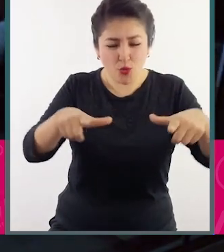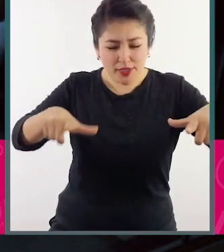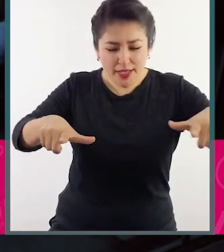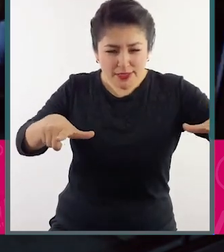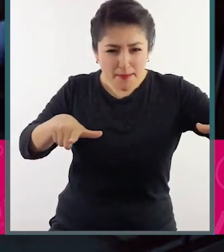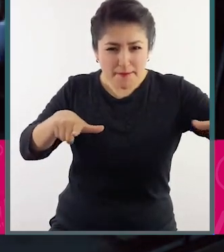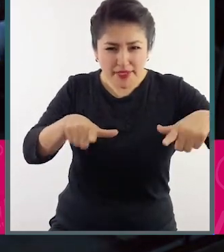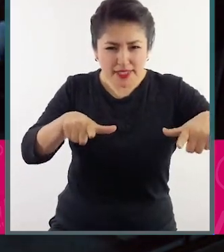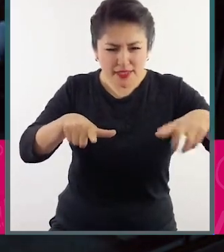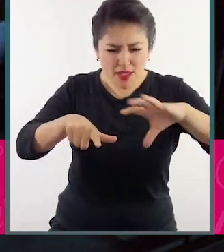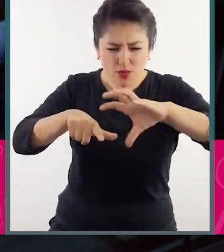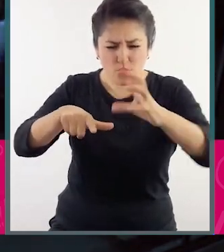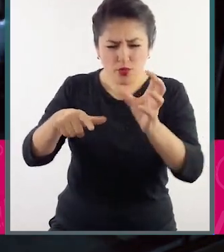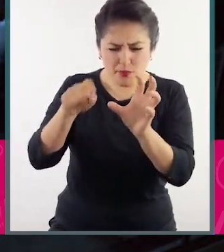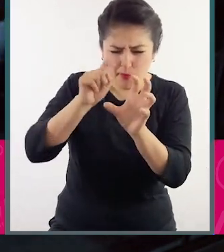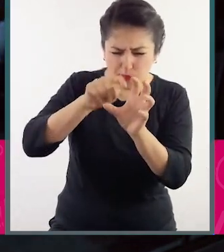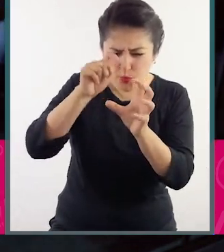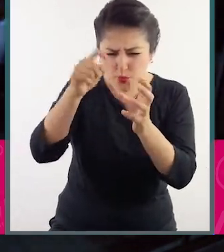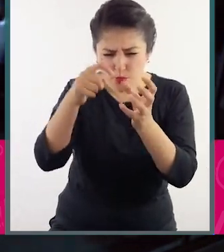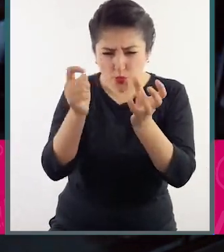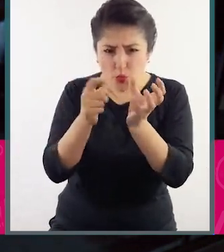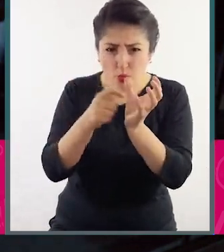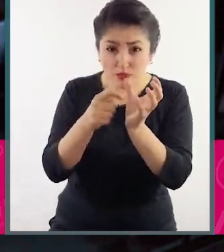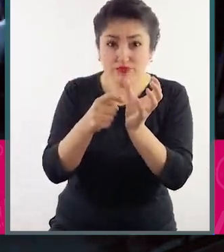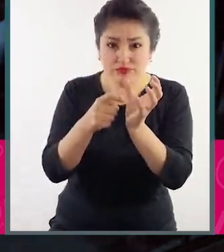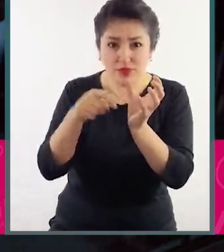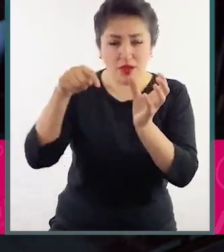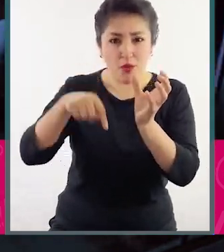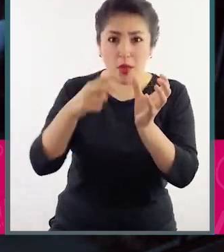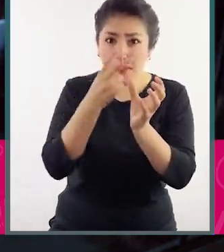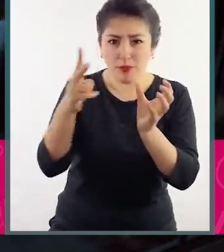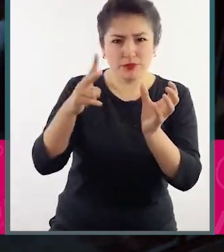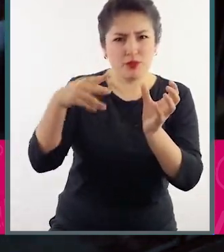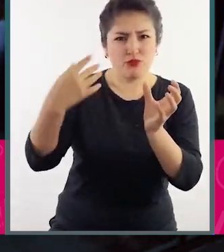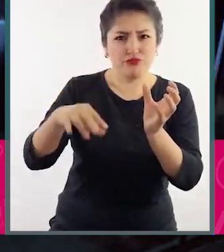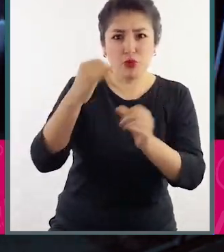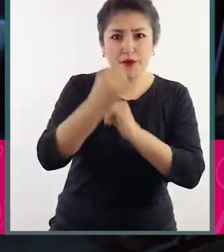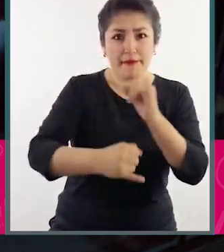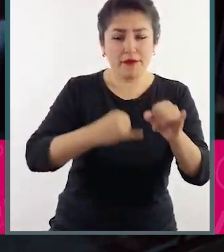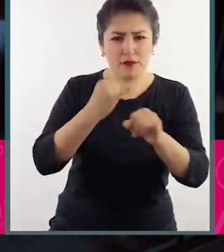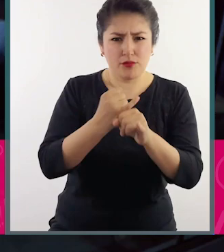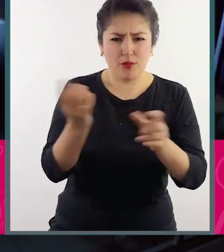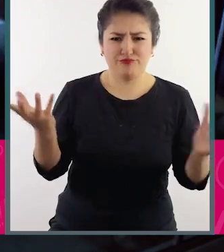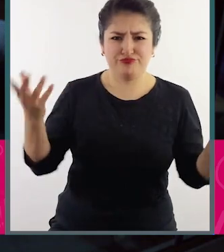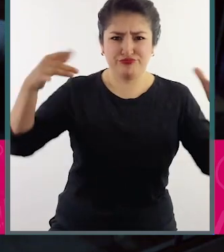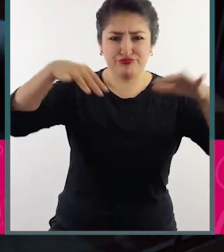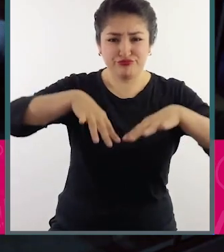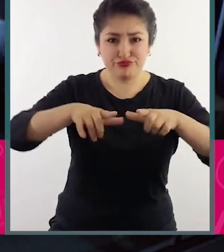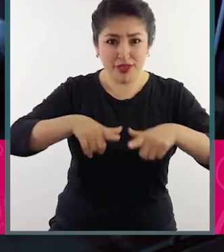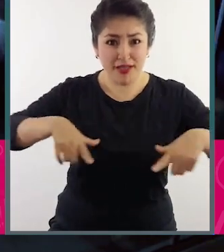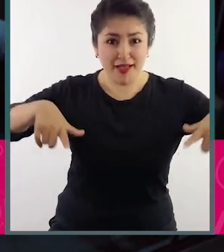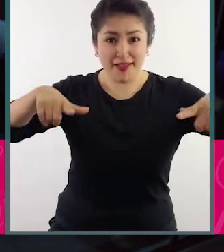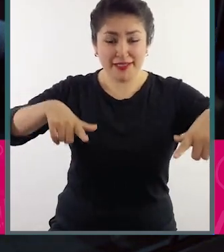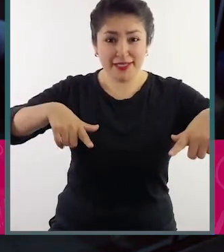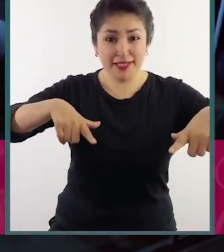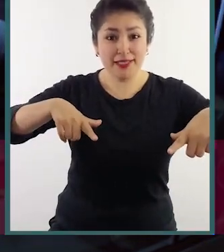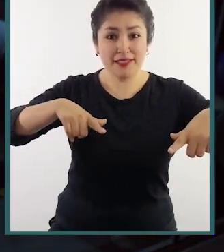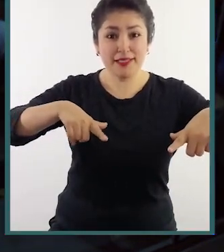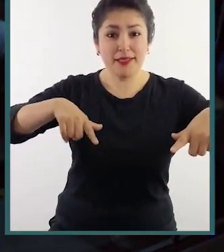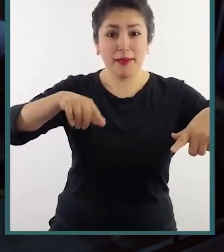con una pelota que tiene unos pequeños agujeros. Este certamen internacional se realizará en las instalaciones